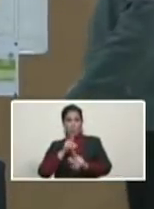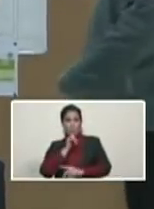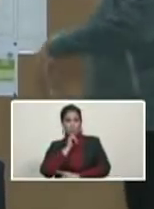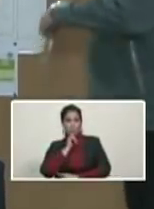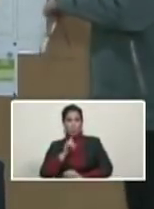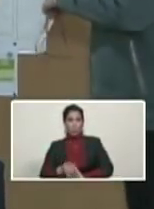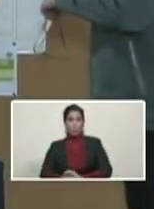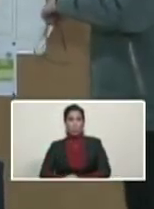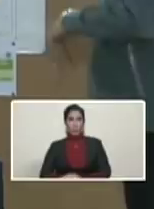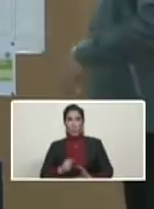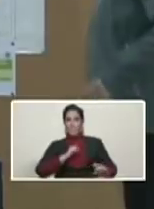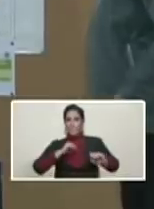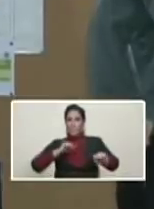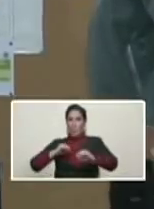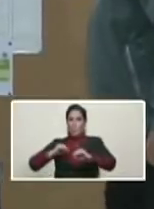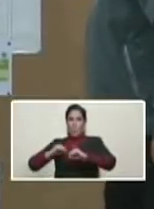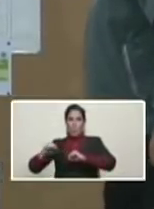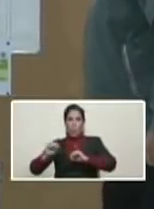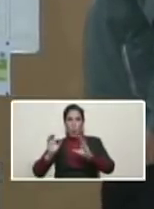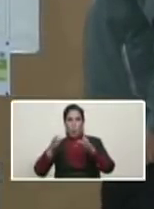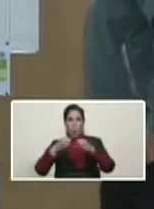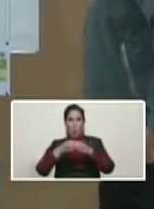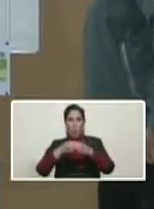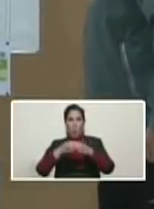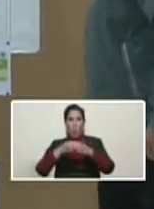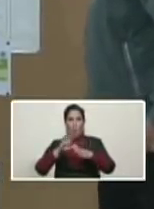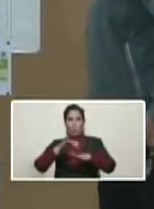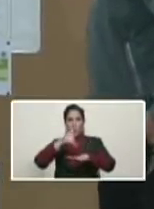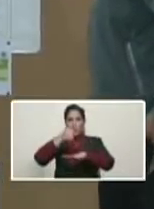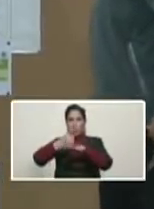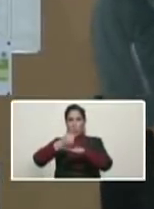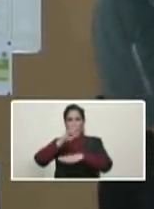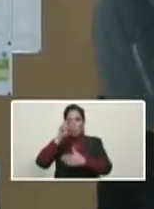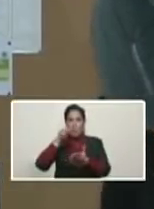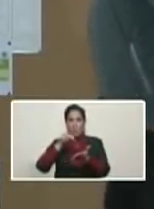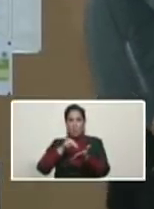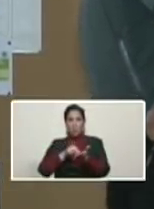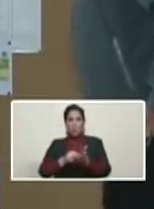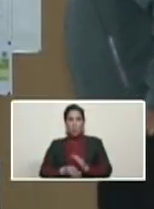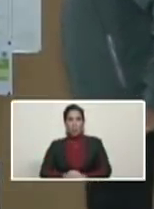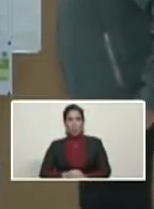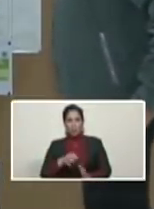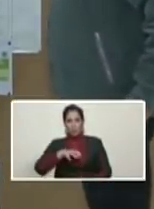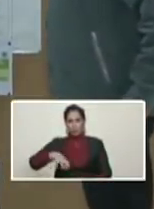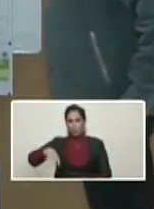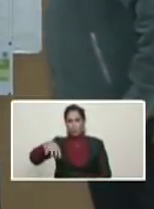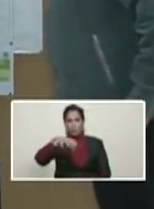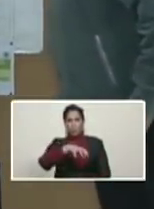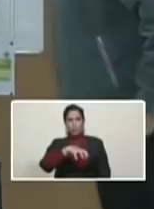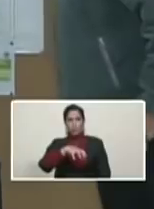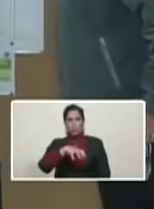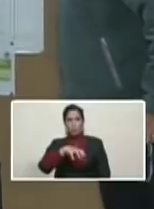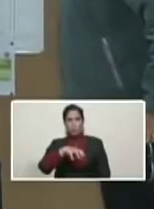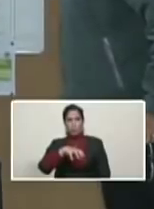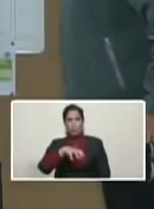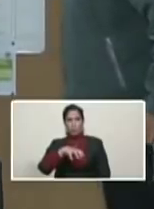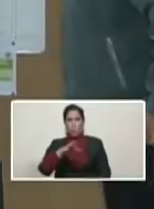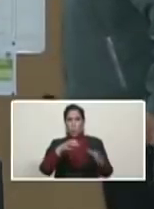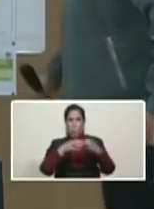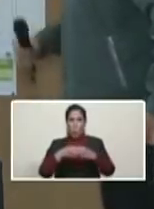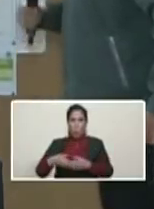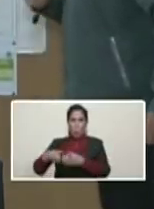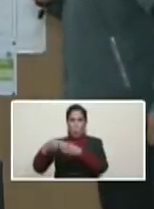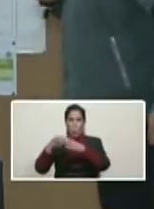la activación de los órganos de dirección. El órgano de dirección a nivel nacional, los órganos de dirección a nivel regionales y los órganos de dirección a nivel